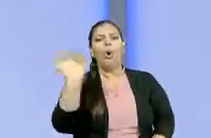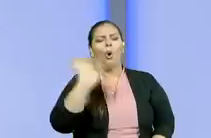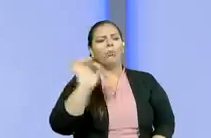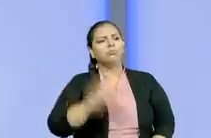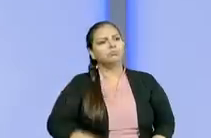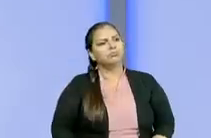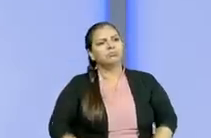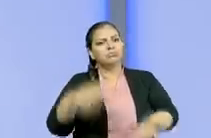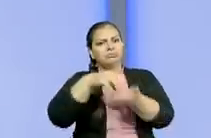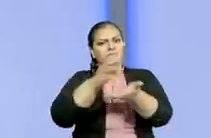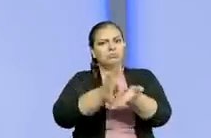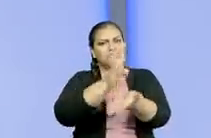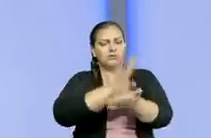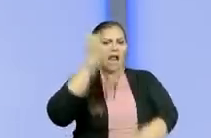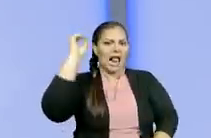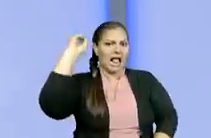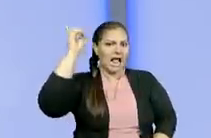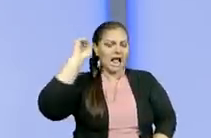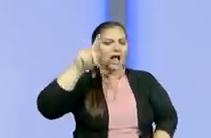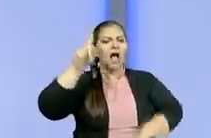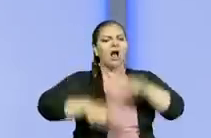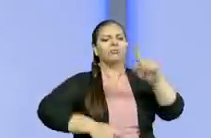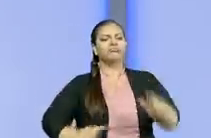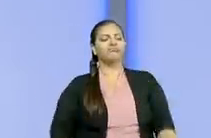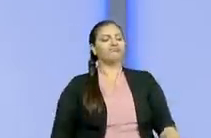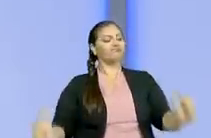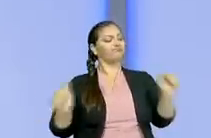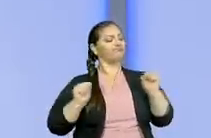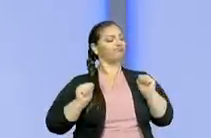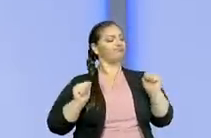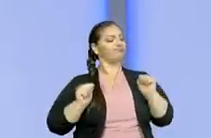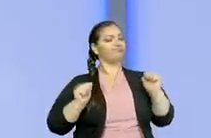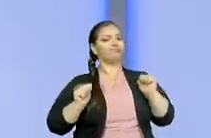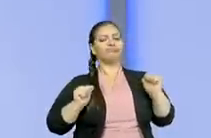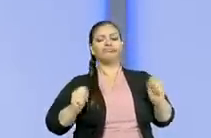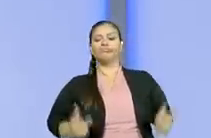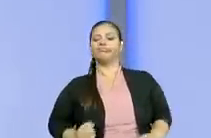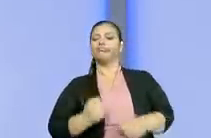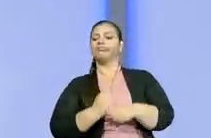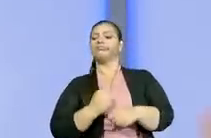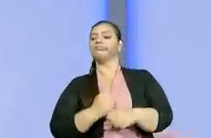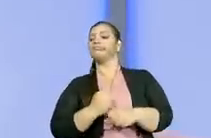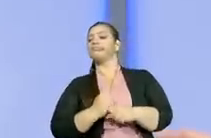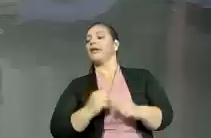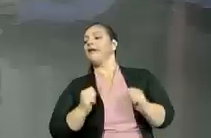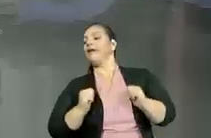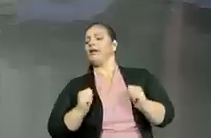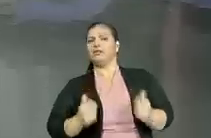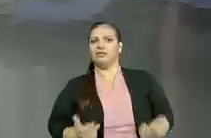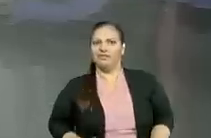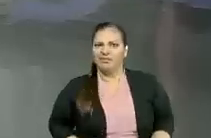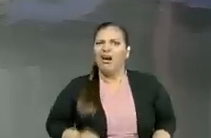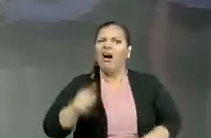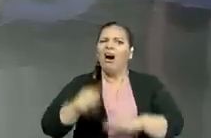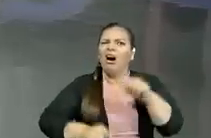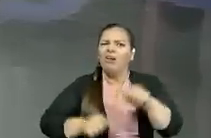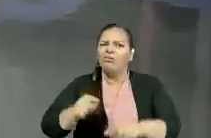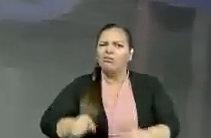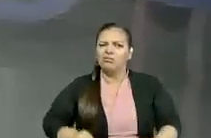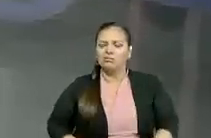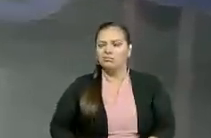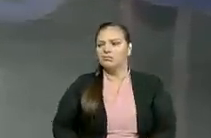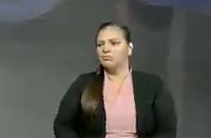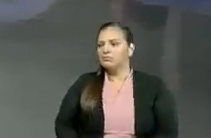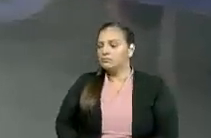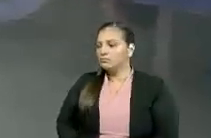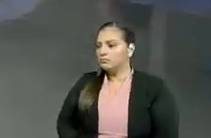deber, reitero, es sacar esto adelante y enfocarnos en los temas que le priorizan y le preocupan al pueblo. Oiga,